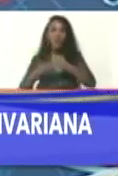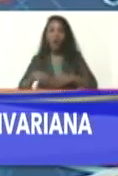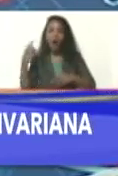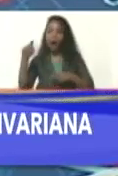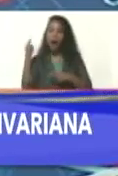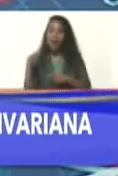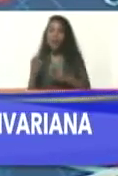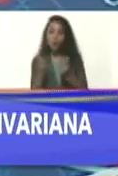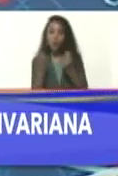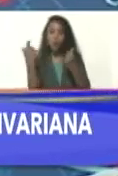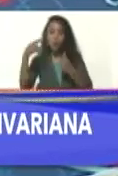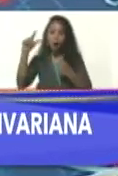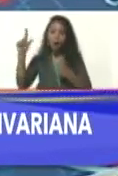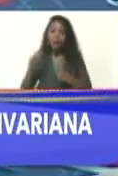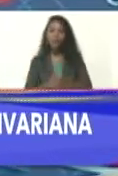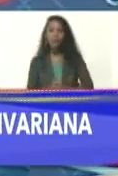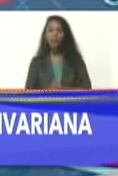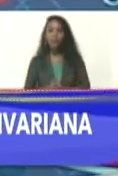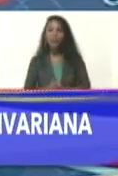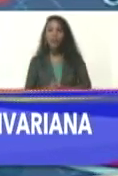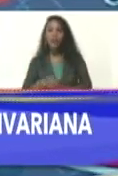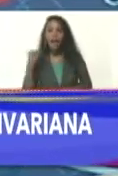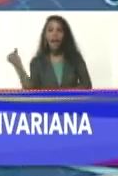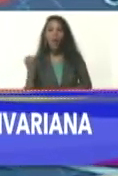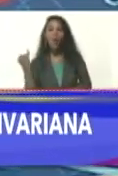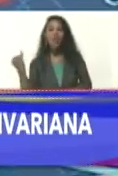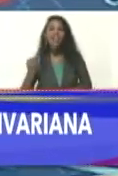recursos. En el Junquito.